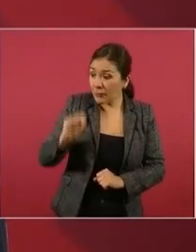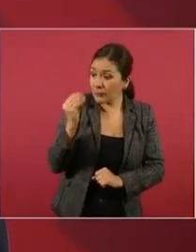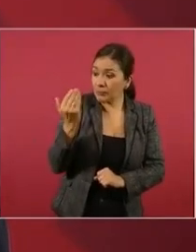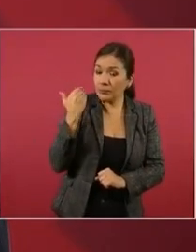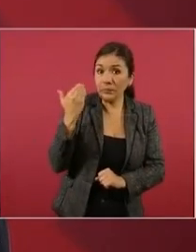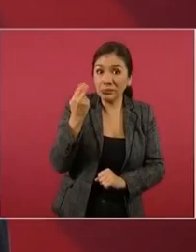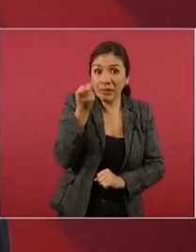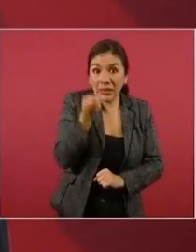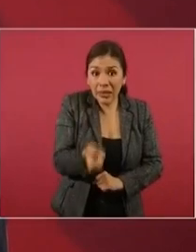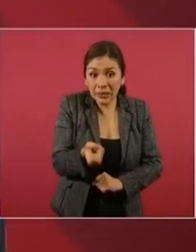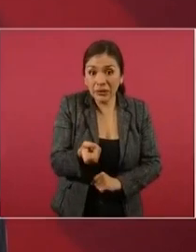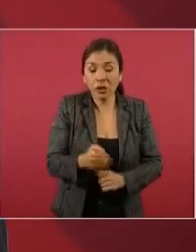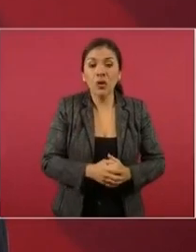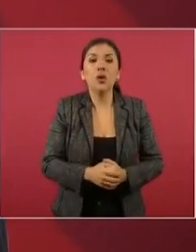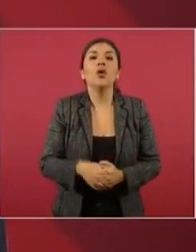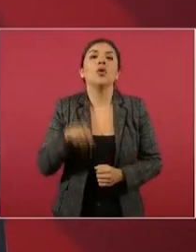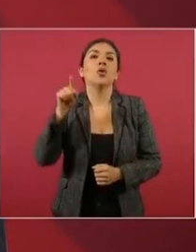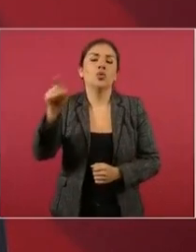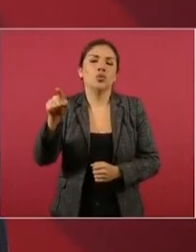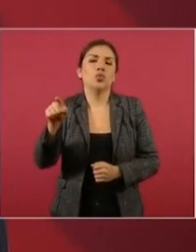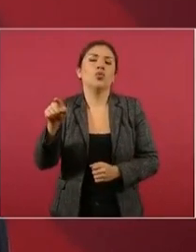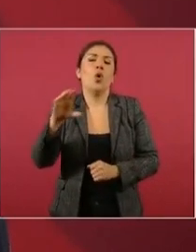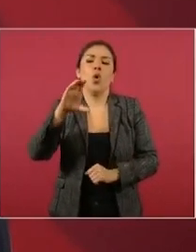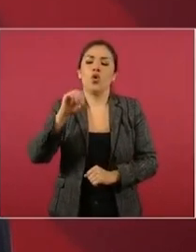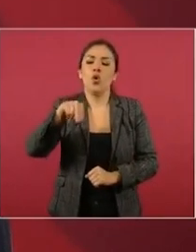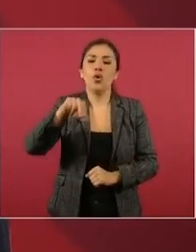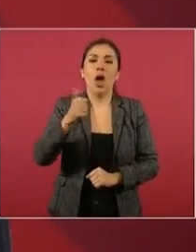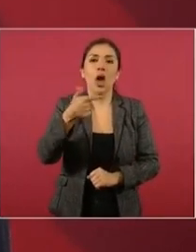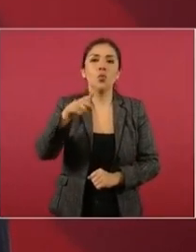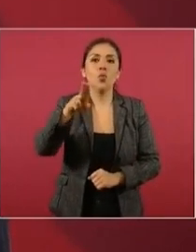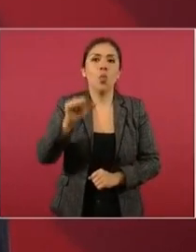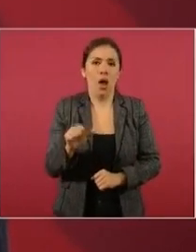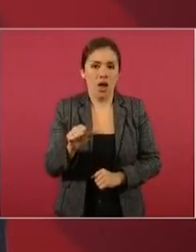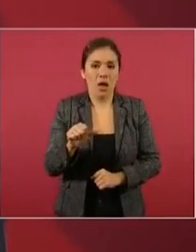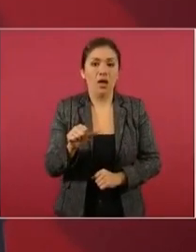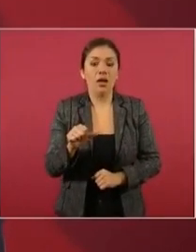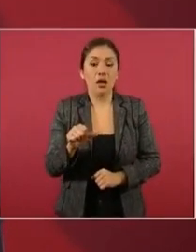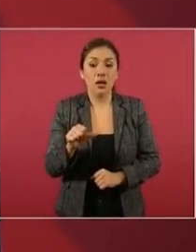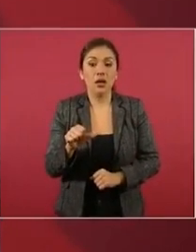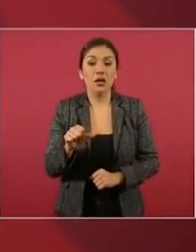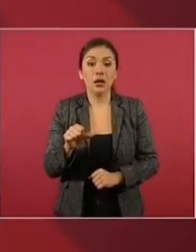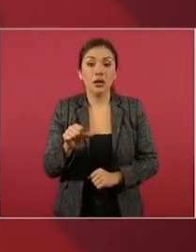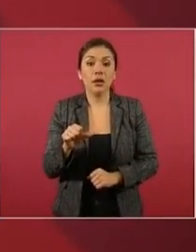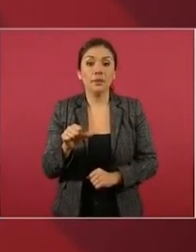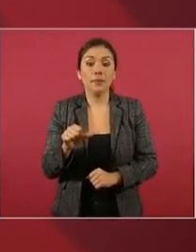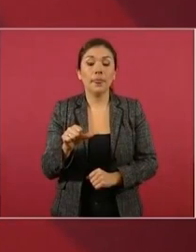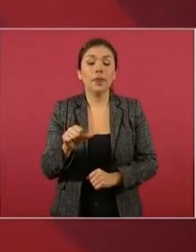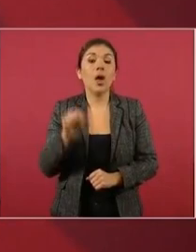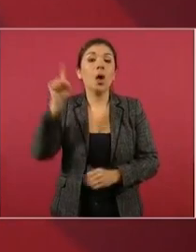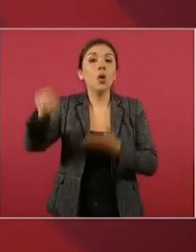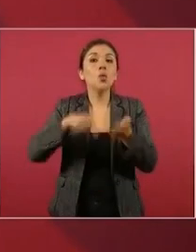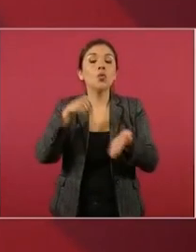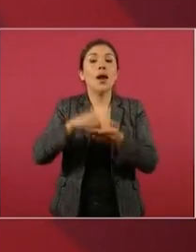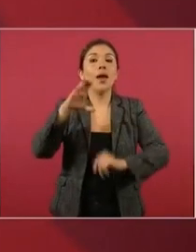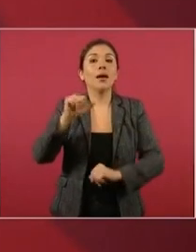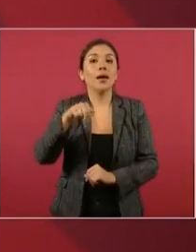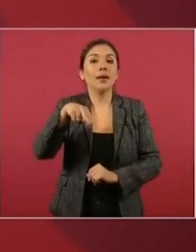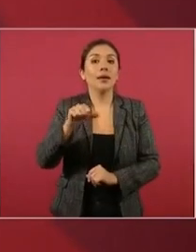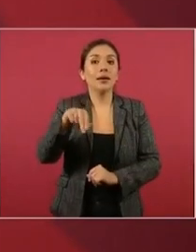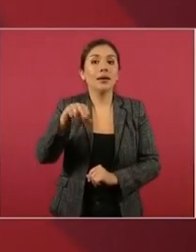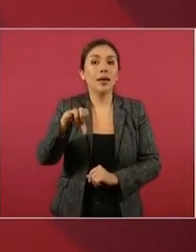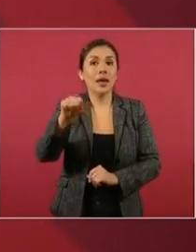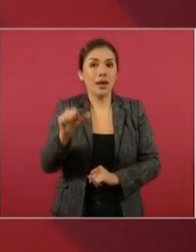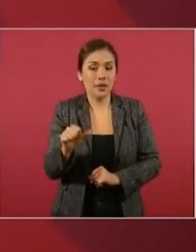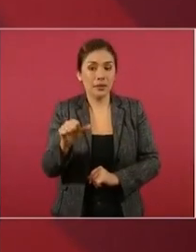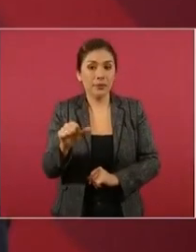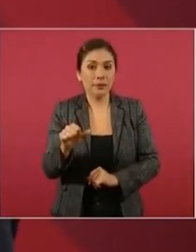Me parece que haber buscado un punto medio sin tanto equipo de logística, pues hubiese sido una buena solución. Y te lo comento porque cuando